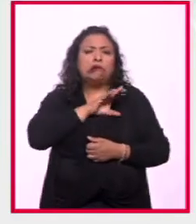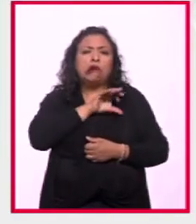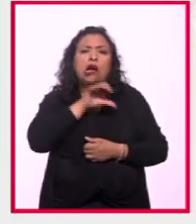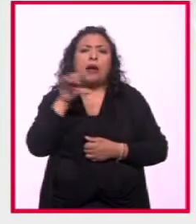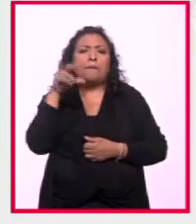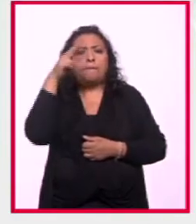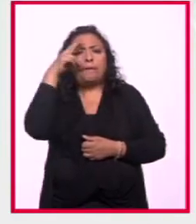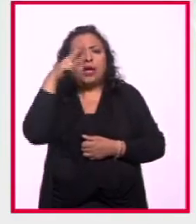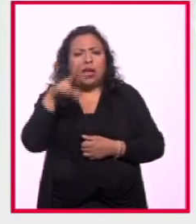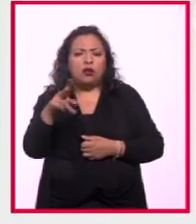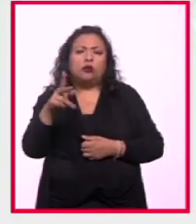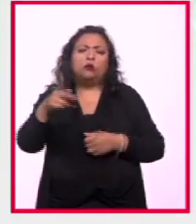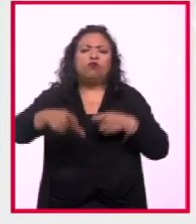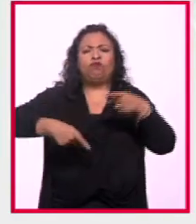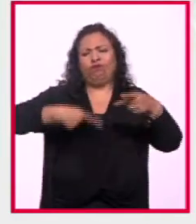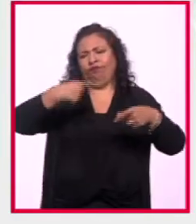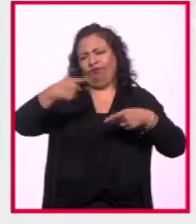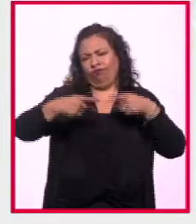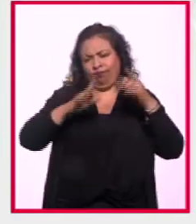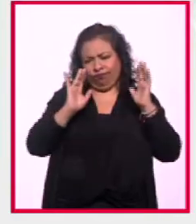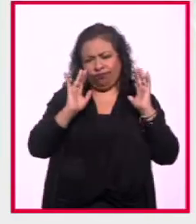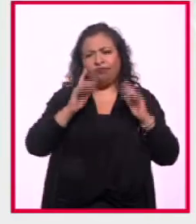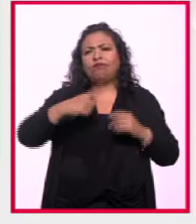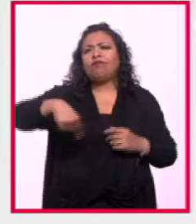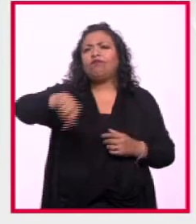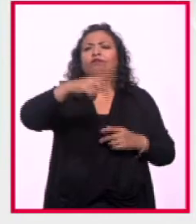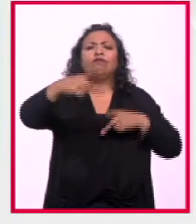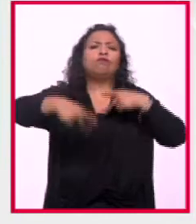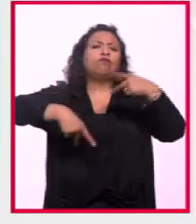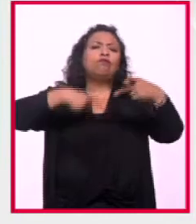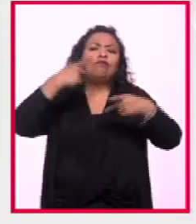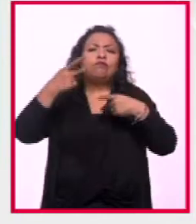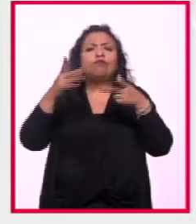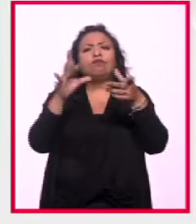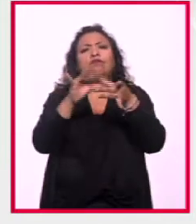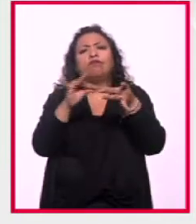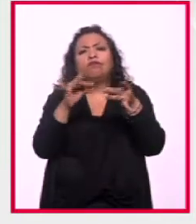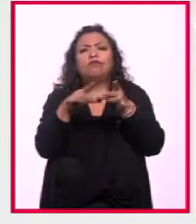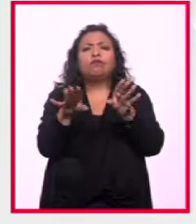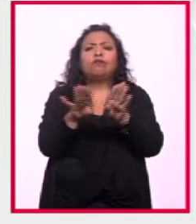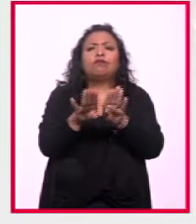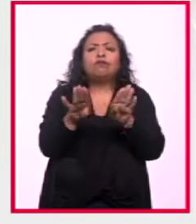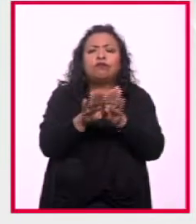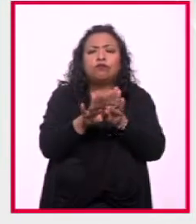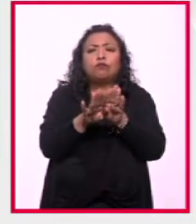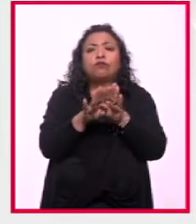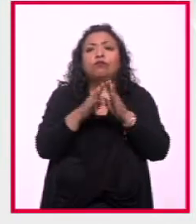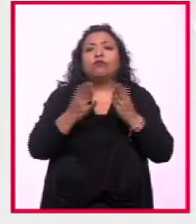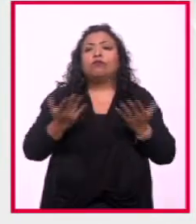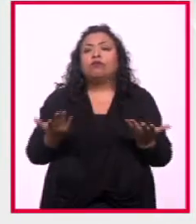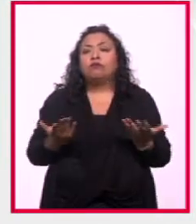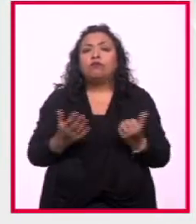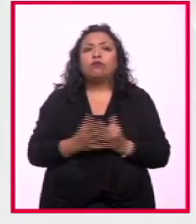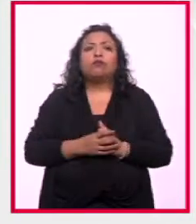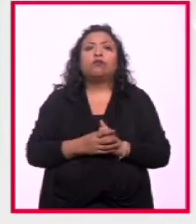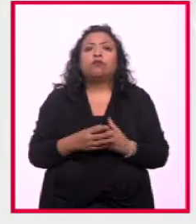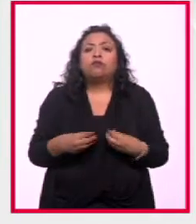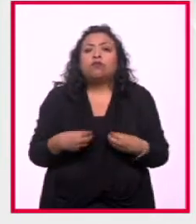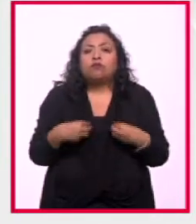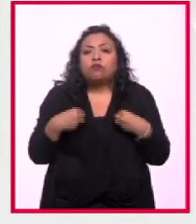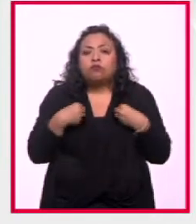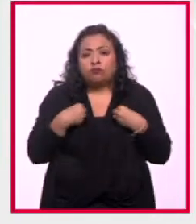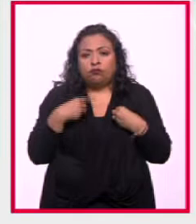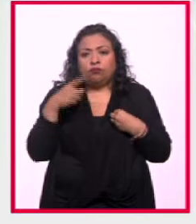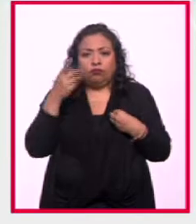cuando nos preguntan nos hablan de cómo a vivido